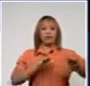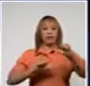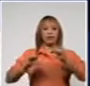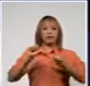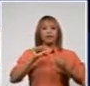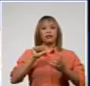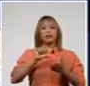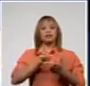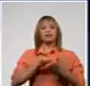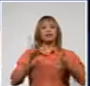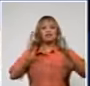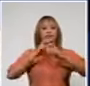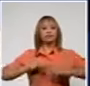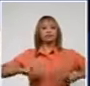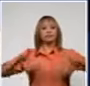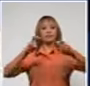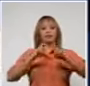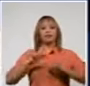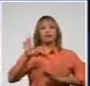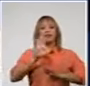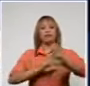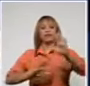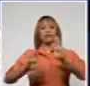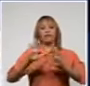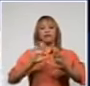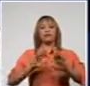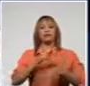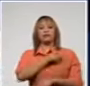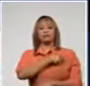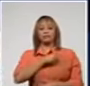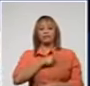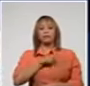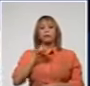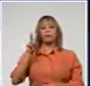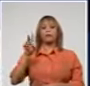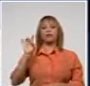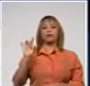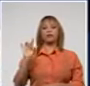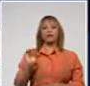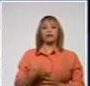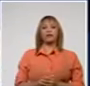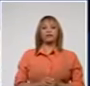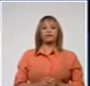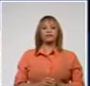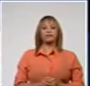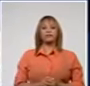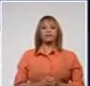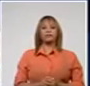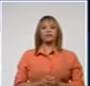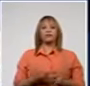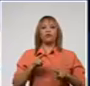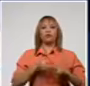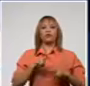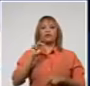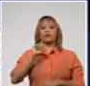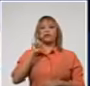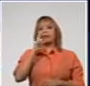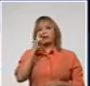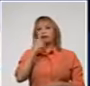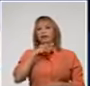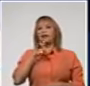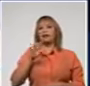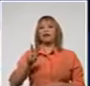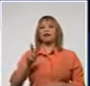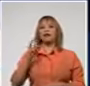Centro de Investigaciones de la Defensa Civil, 215, en el Hospital Naval,